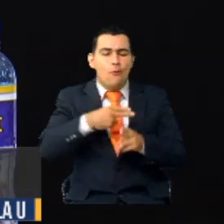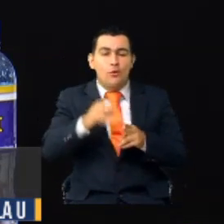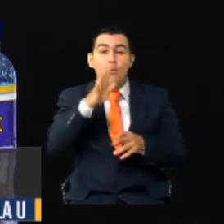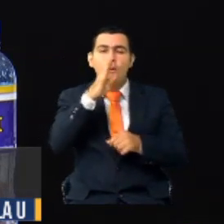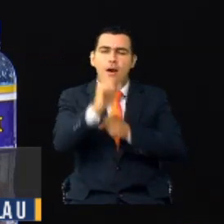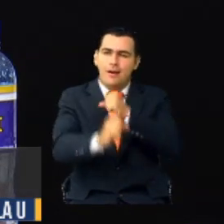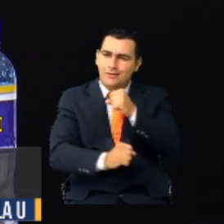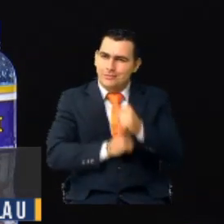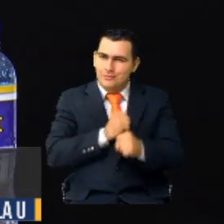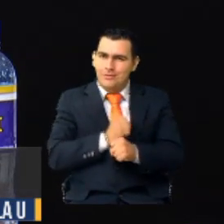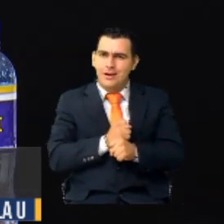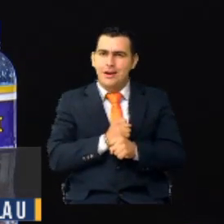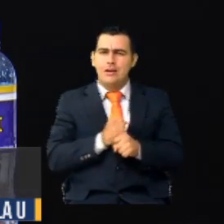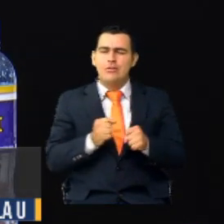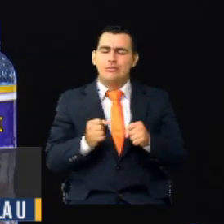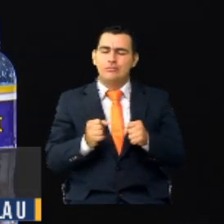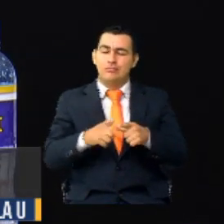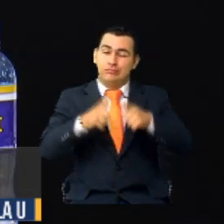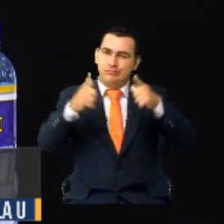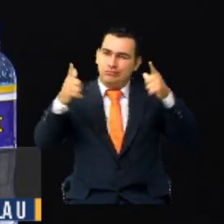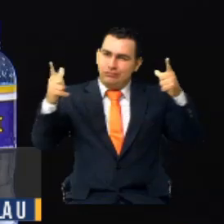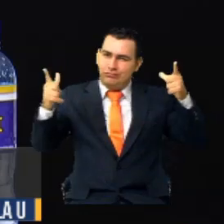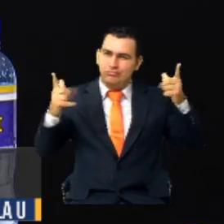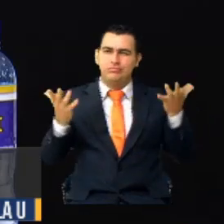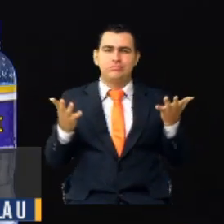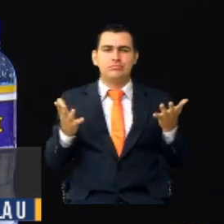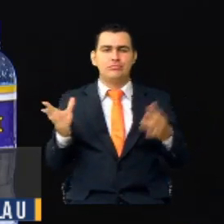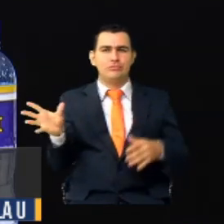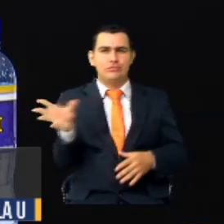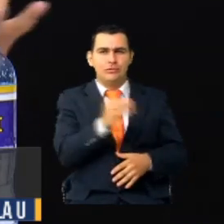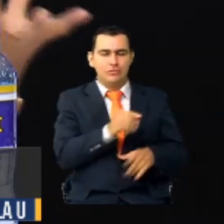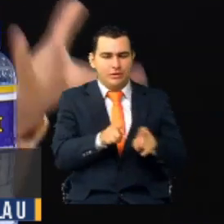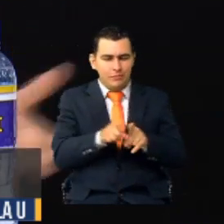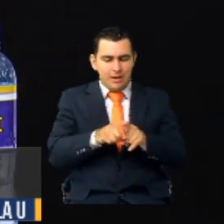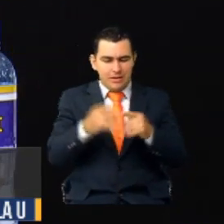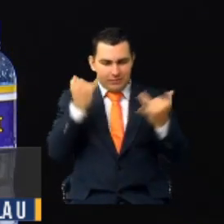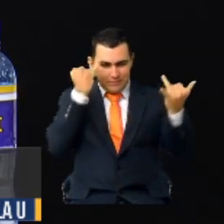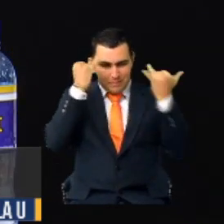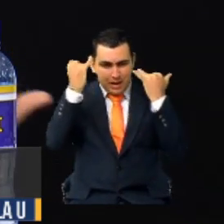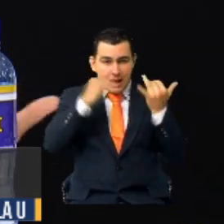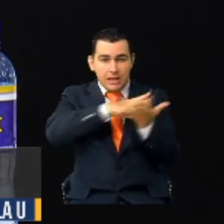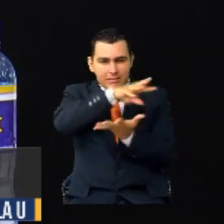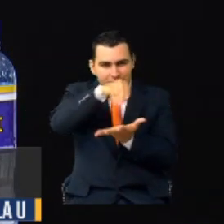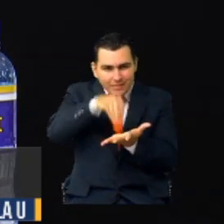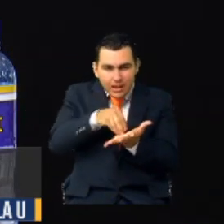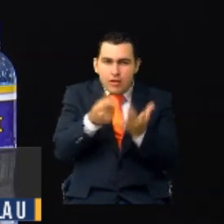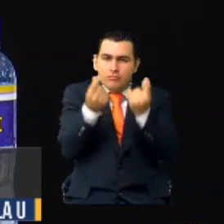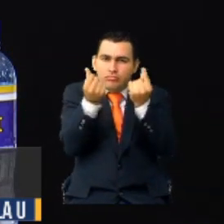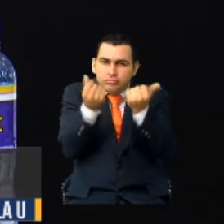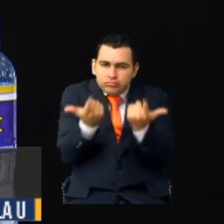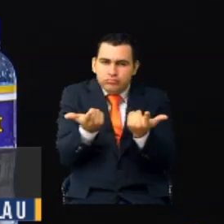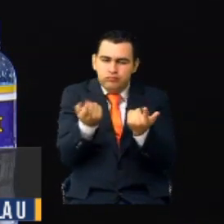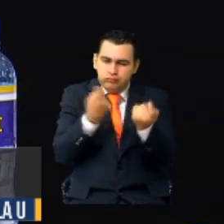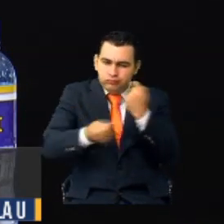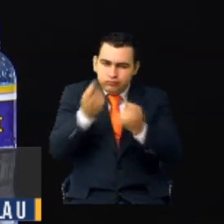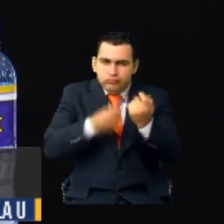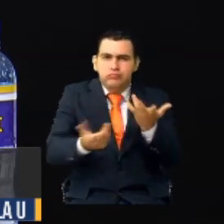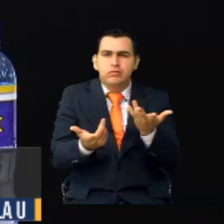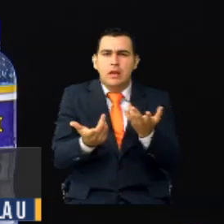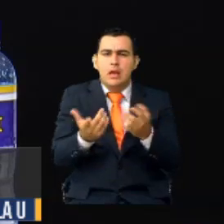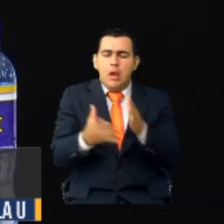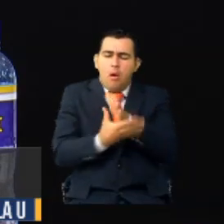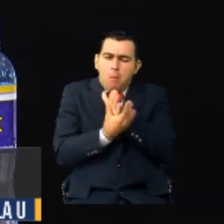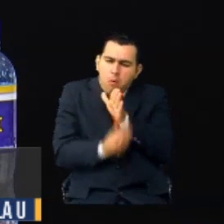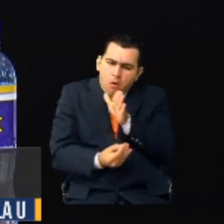4 años próspera, con una estrategia económica que la ayude a solventar la realidad y la pobreza